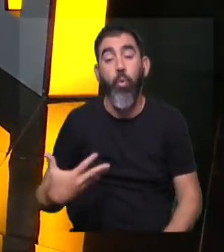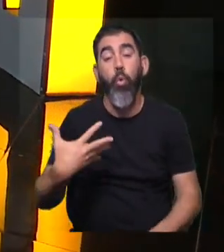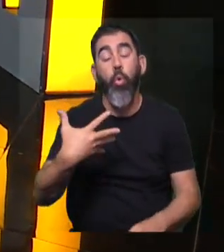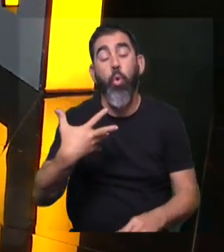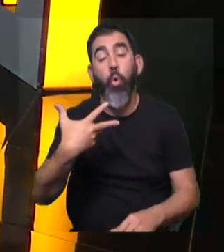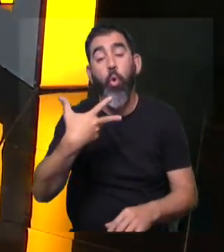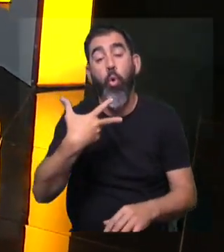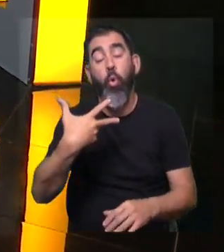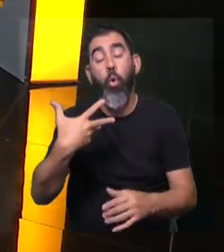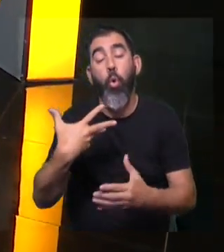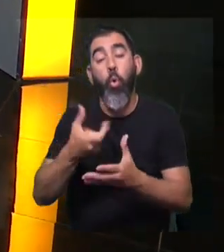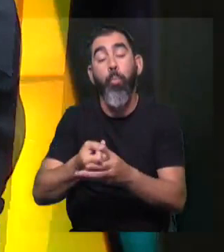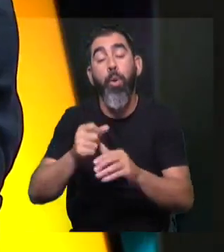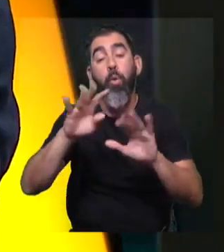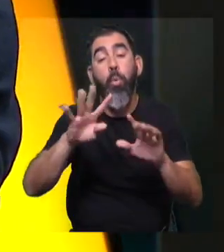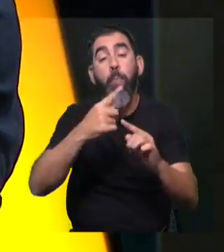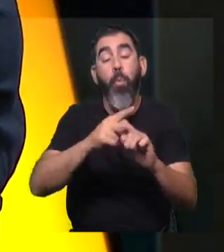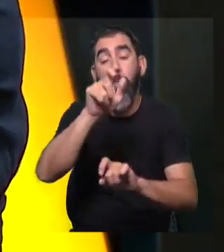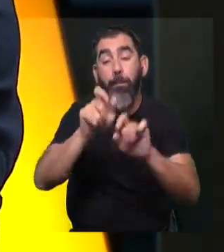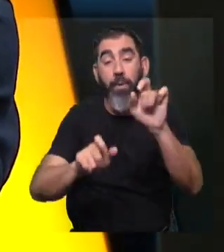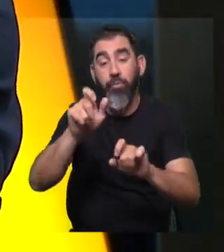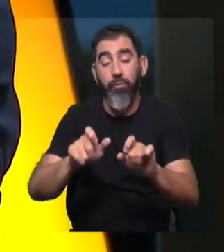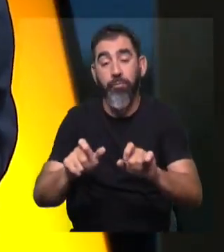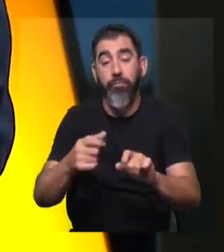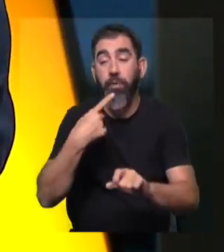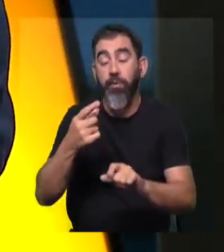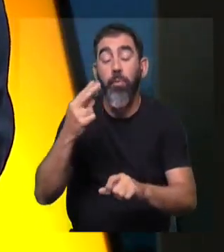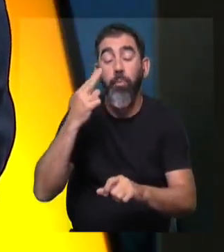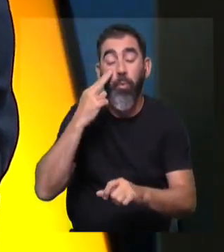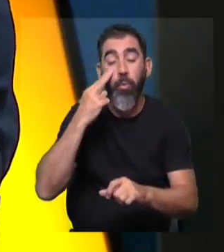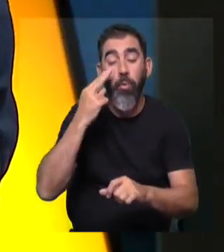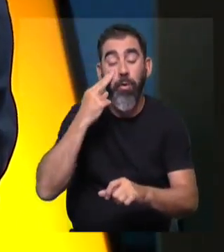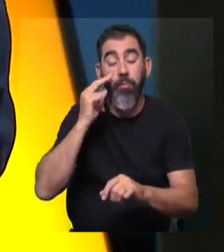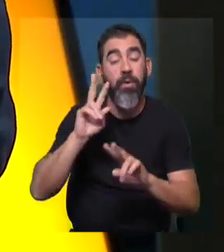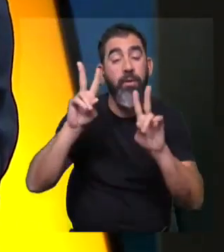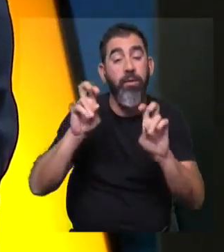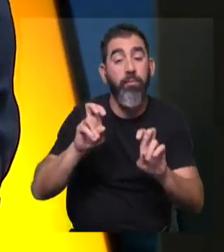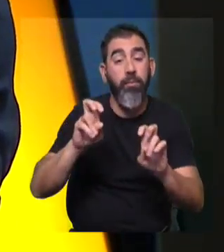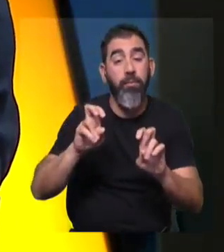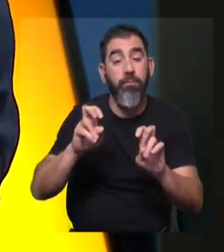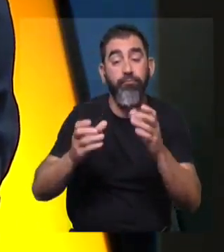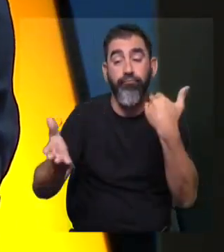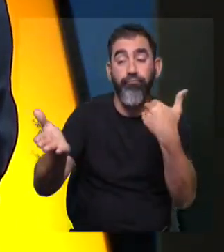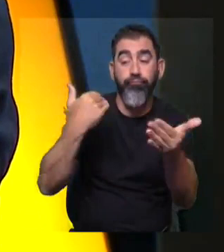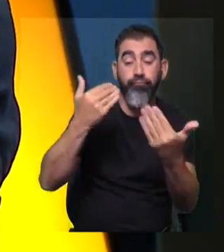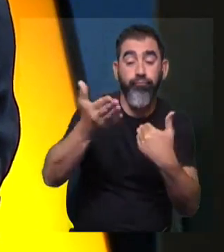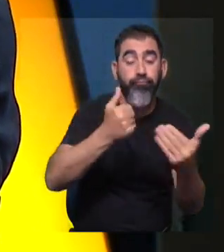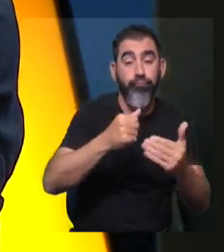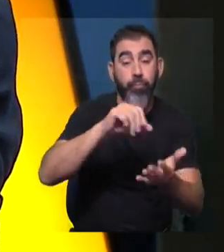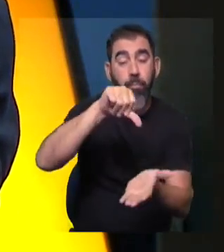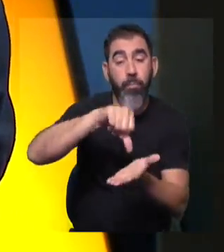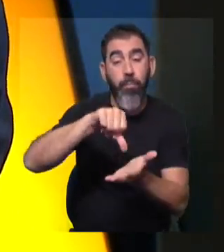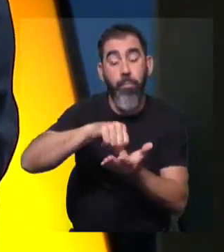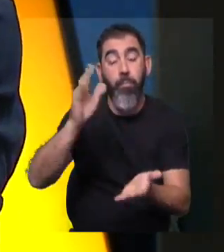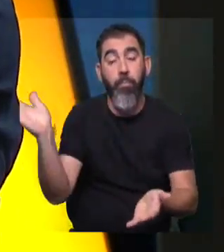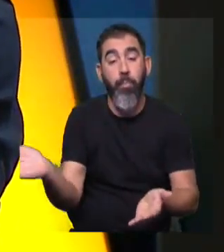cada individuo y aún así no llegaba. Entonces, ellos dijeron que buena parte de sus problemas tenían que ver con haber desmontado las capacidades nacionales de producción.